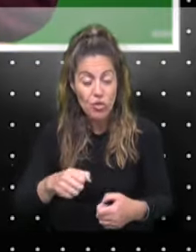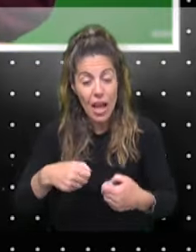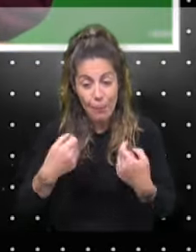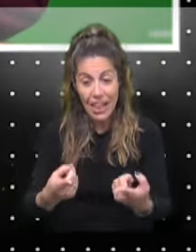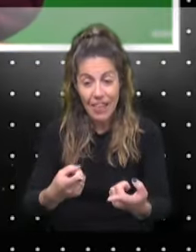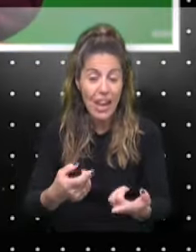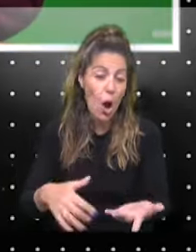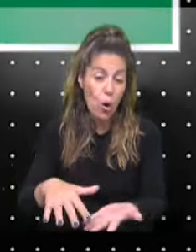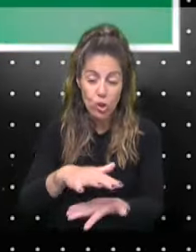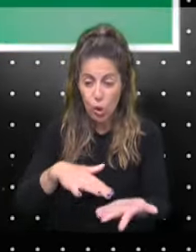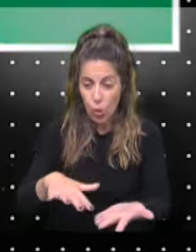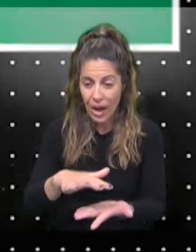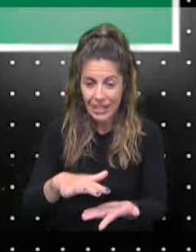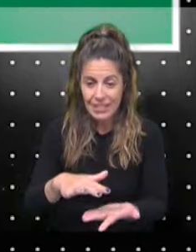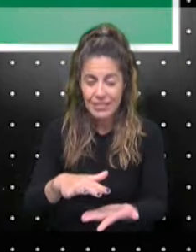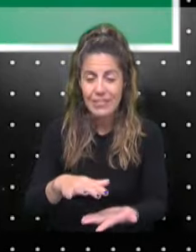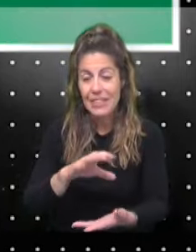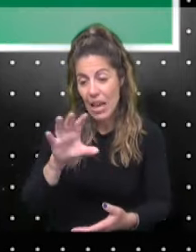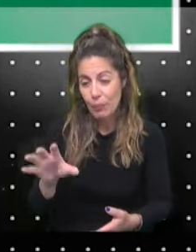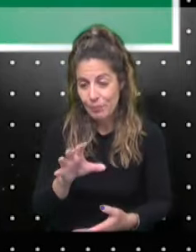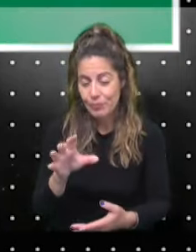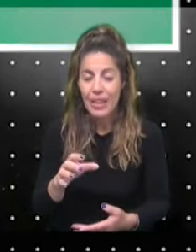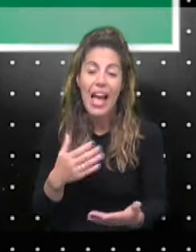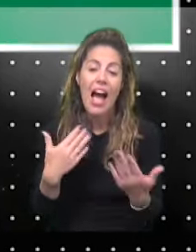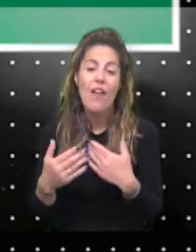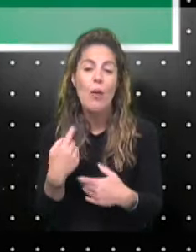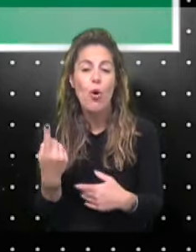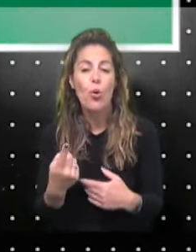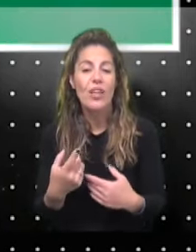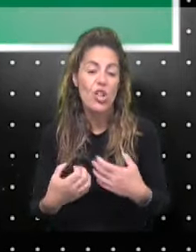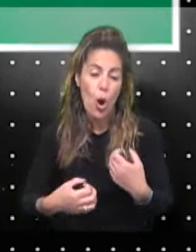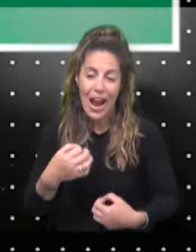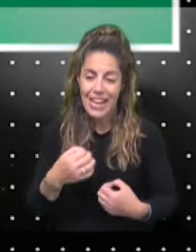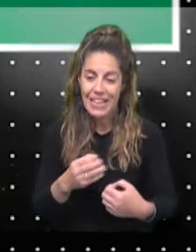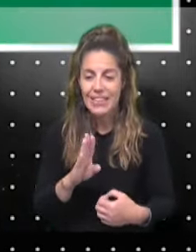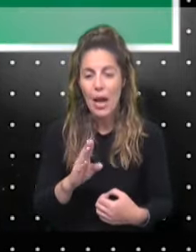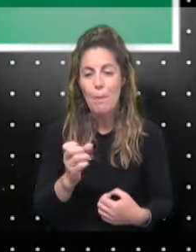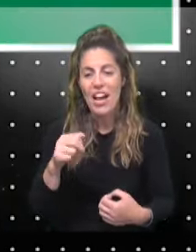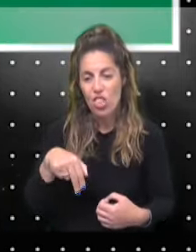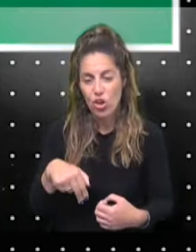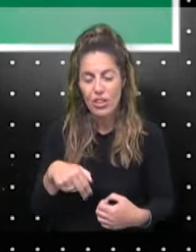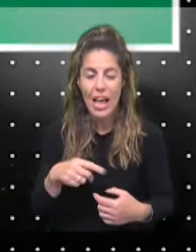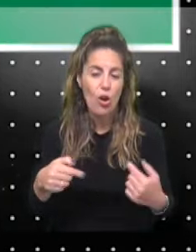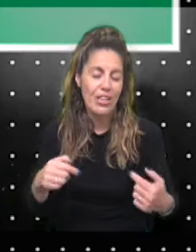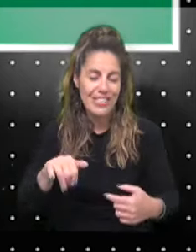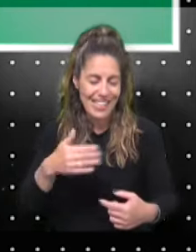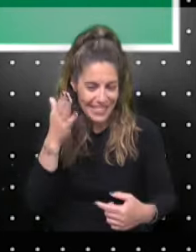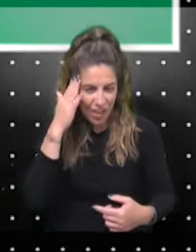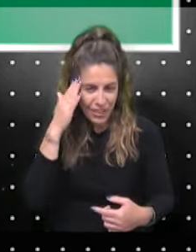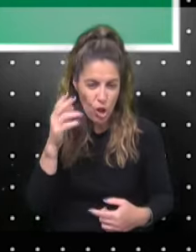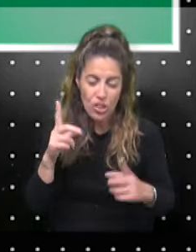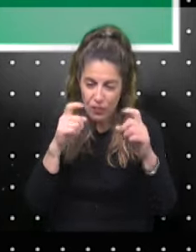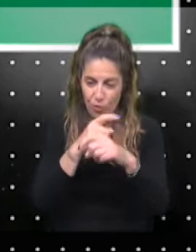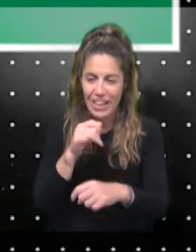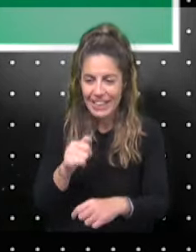de la región hablábamos con nuestro analista Álvaro padrón algo que ya he sabido de las dificultades que tienen los pequeños y medianos productores